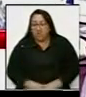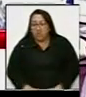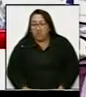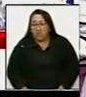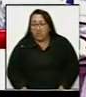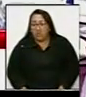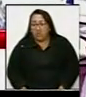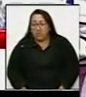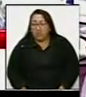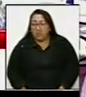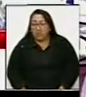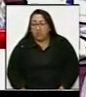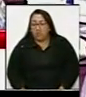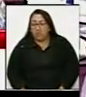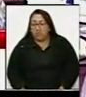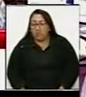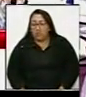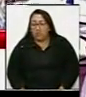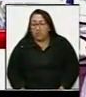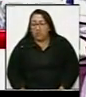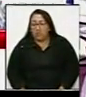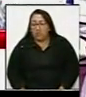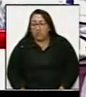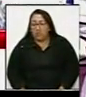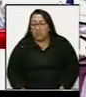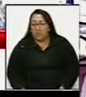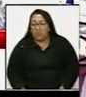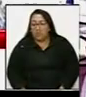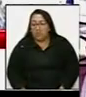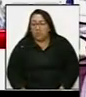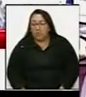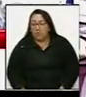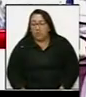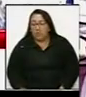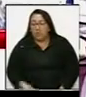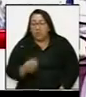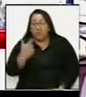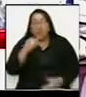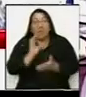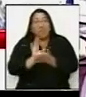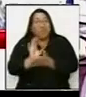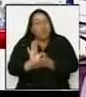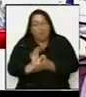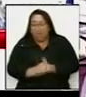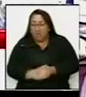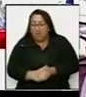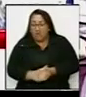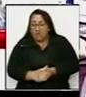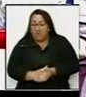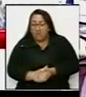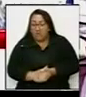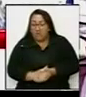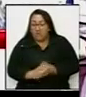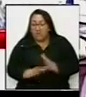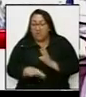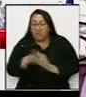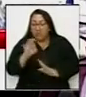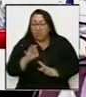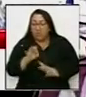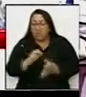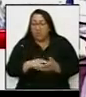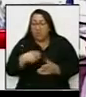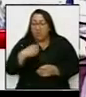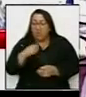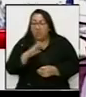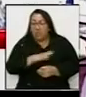también la valoración de cómo se van a ser evaluadas, presidente, para evitar que sean elegidos jueces